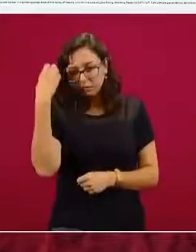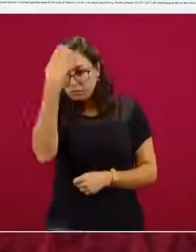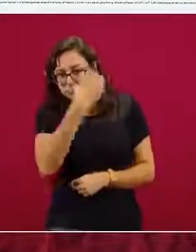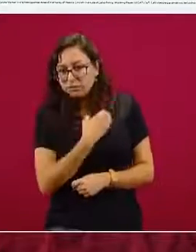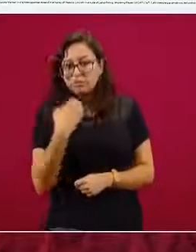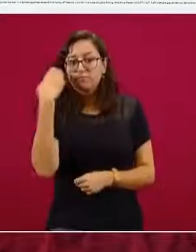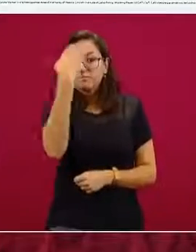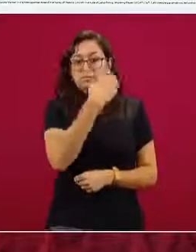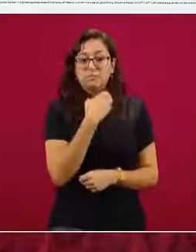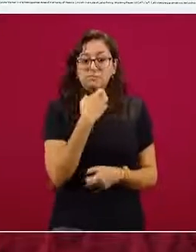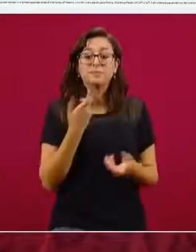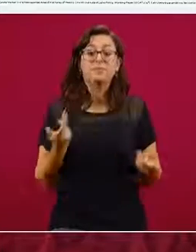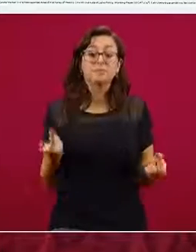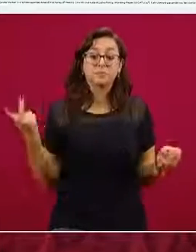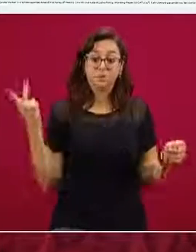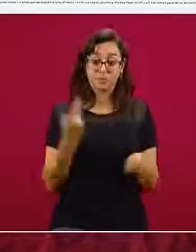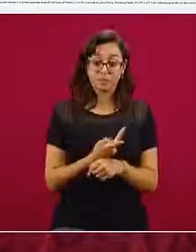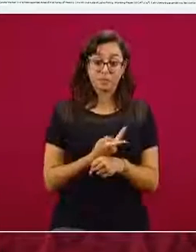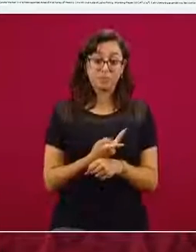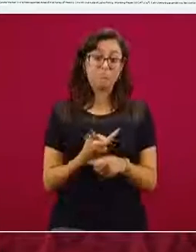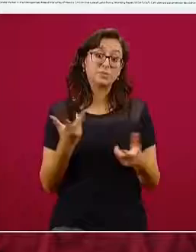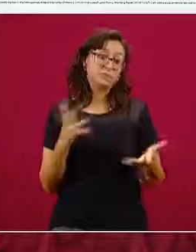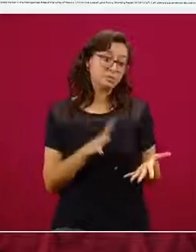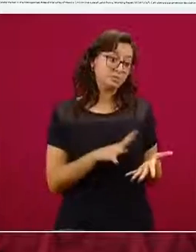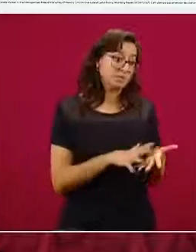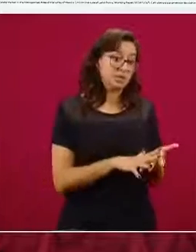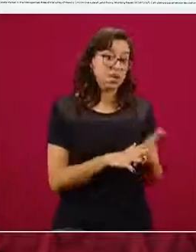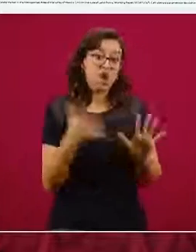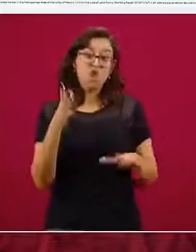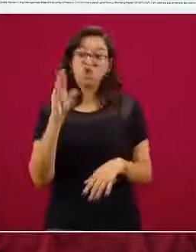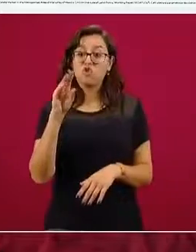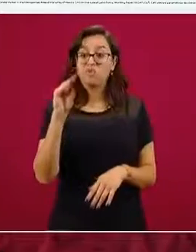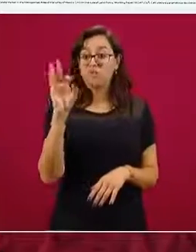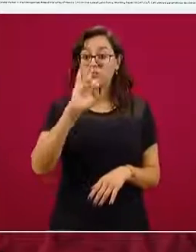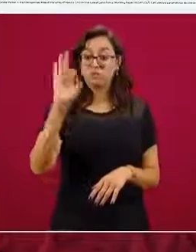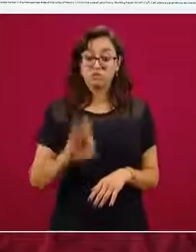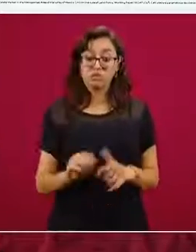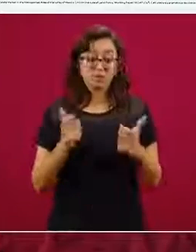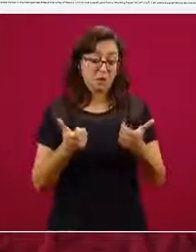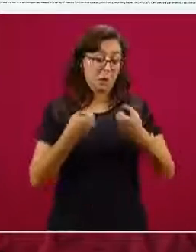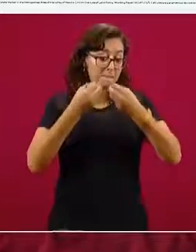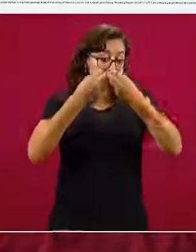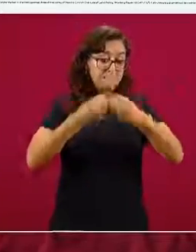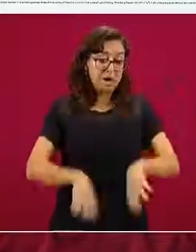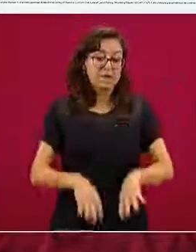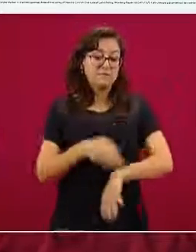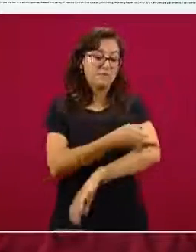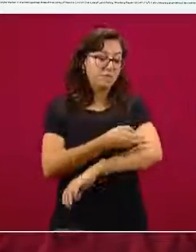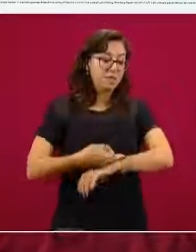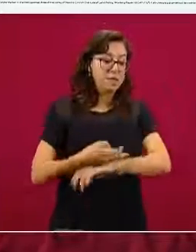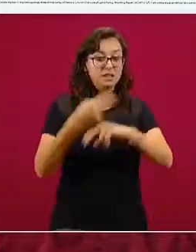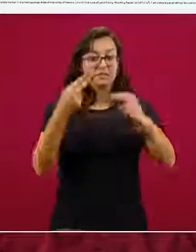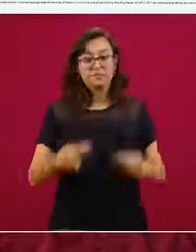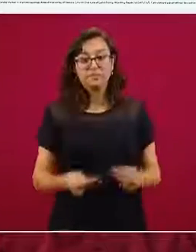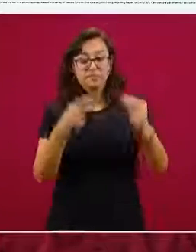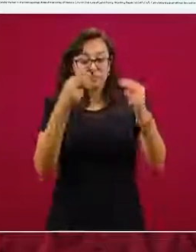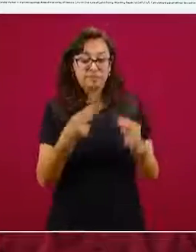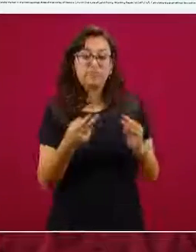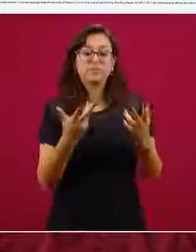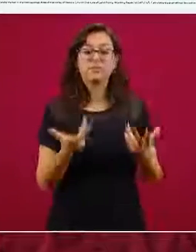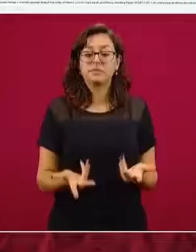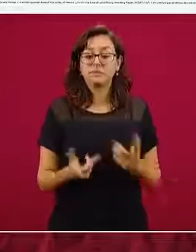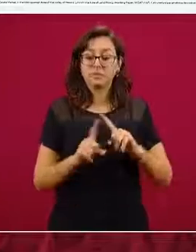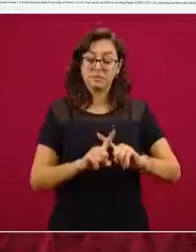90% de los costos de la violencia lo enfrenta la sociedad, ya sean las familias, los negocios, digamos la sociedad, a diferencia del